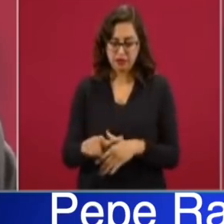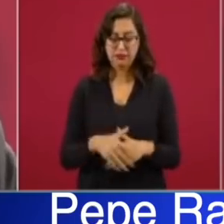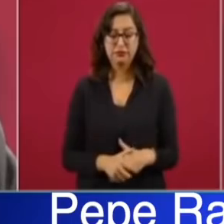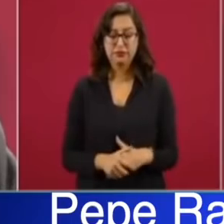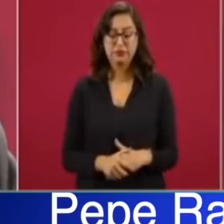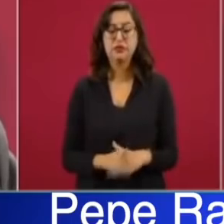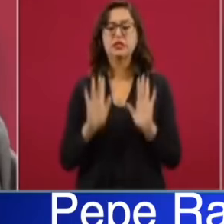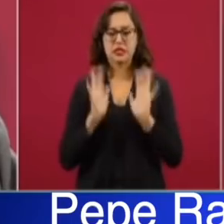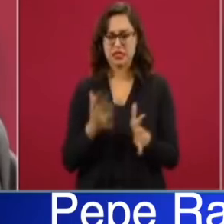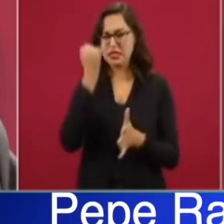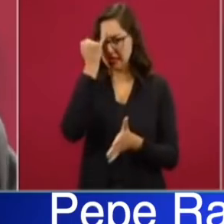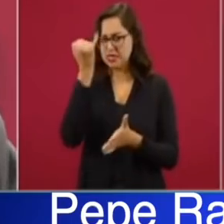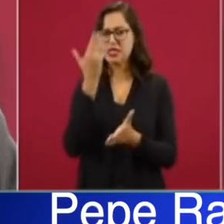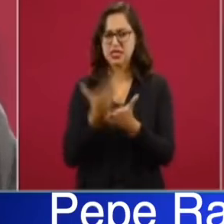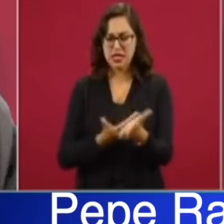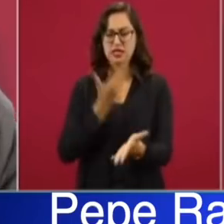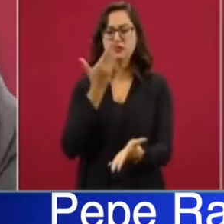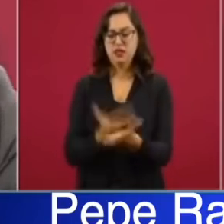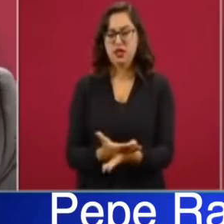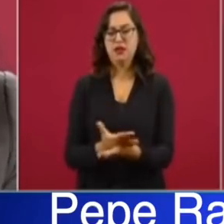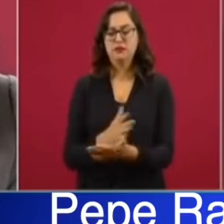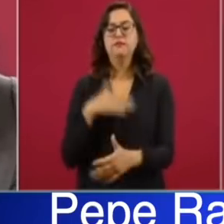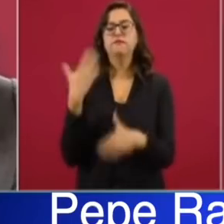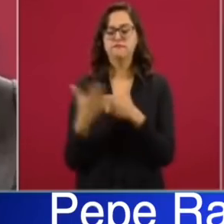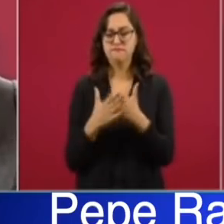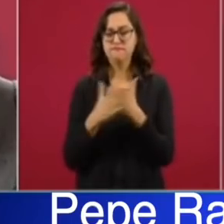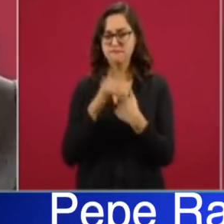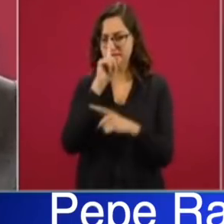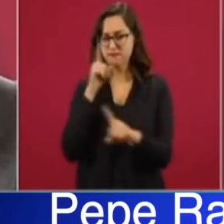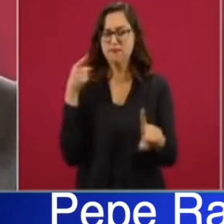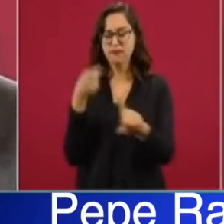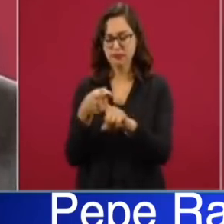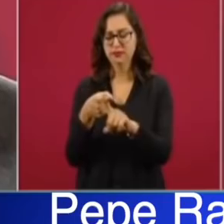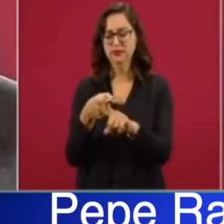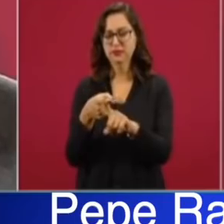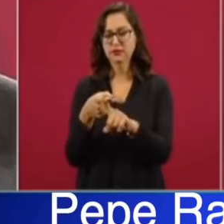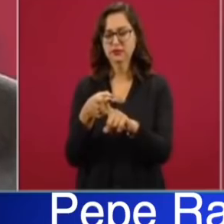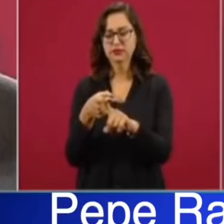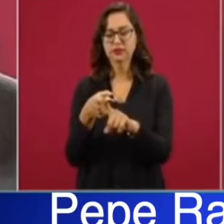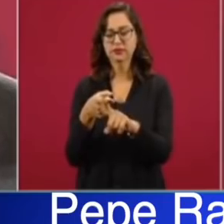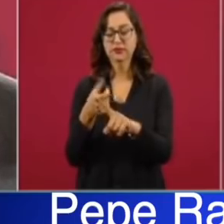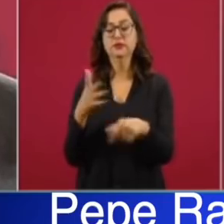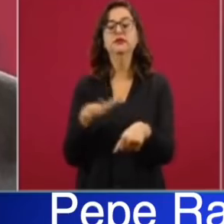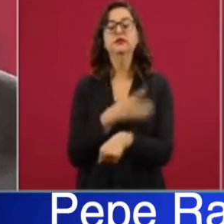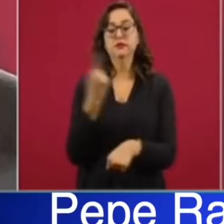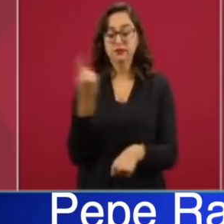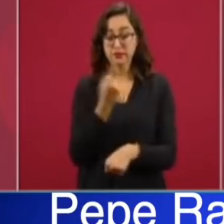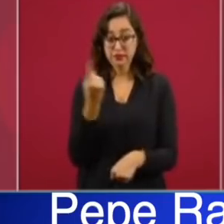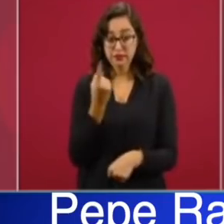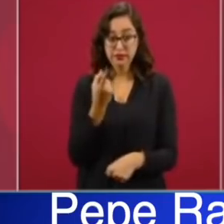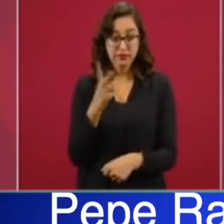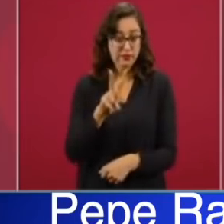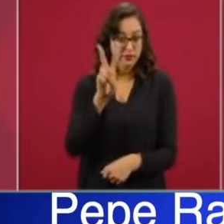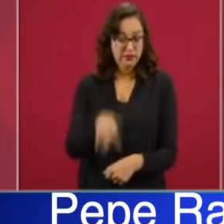ya hay una iniciativa de ley para ese propósito, o sea, porque sí es,